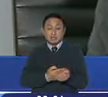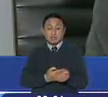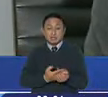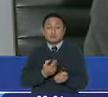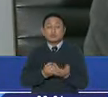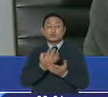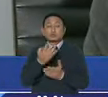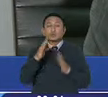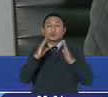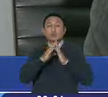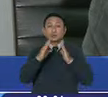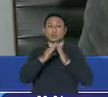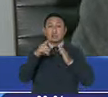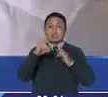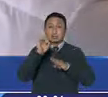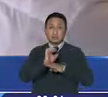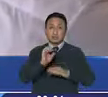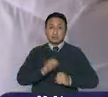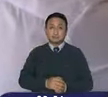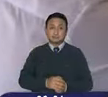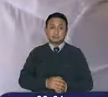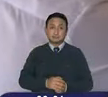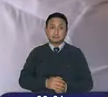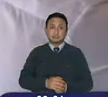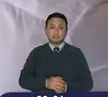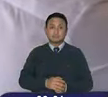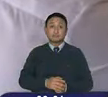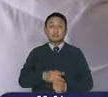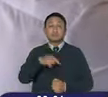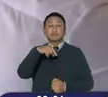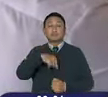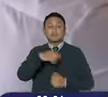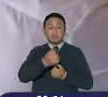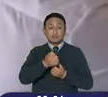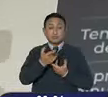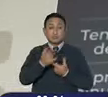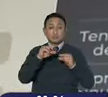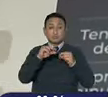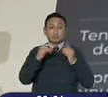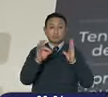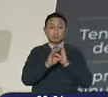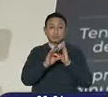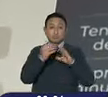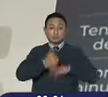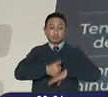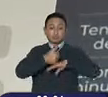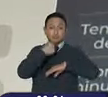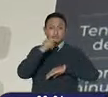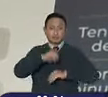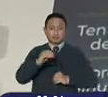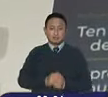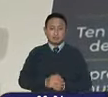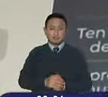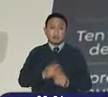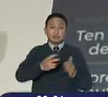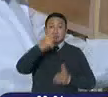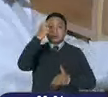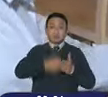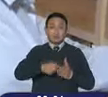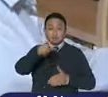hogares realmente existen en el país. Ante información que circula en las redes sociales, las autoridades precisaron que no serán multadas